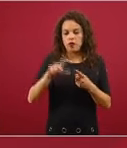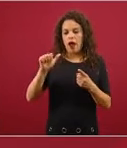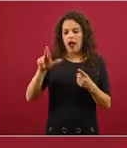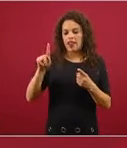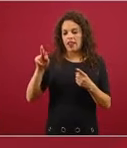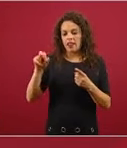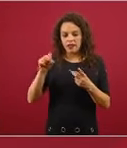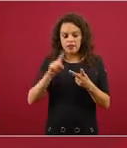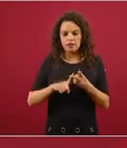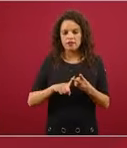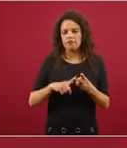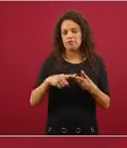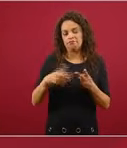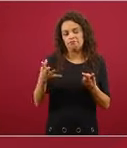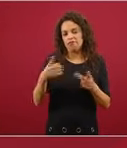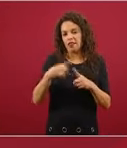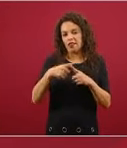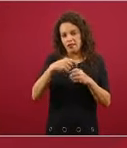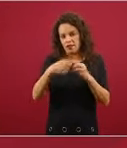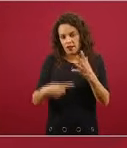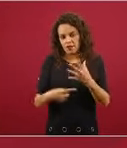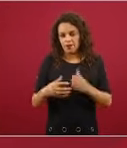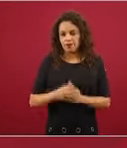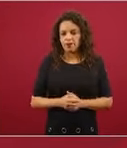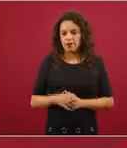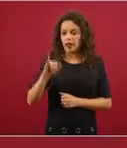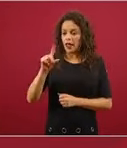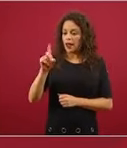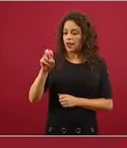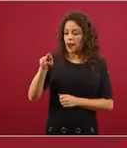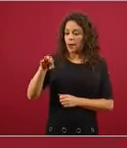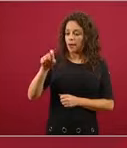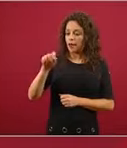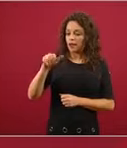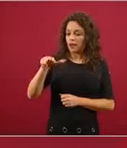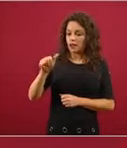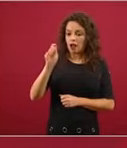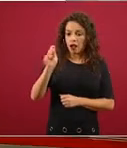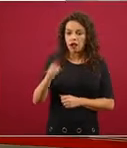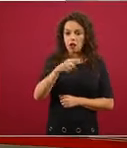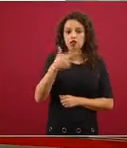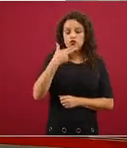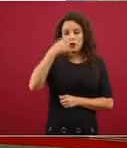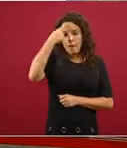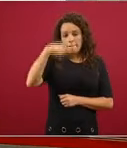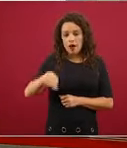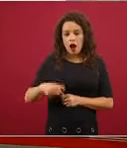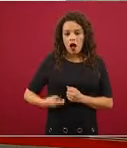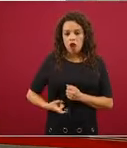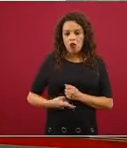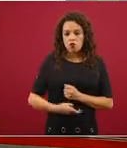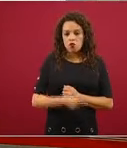mencionar algunas. Ivermectina es un medicamento antiparasitario que se usa para algunos